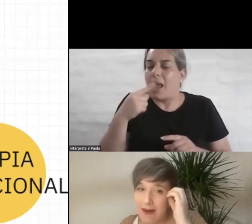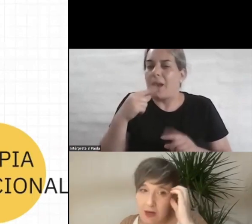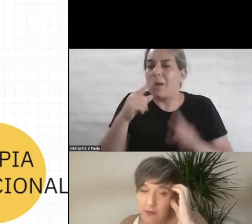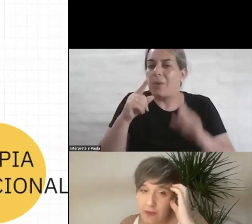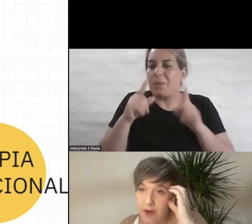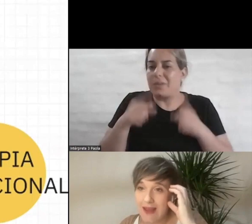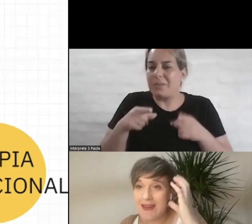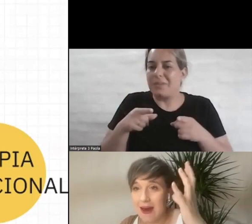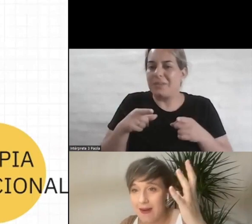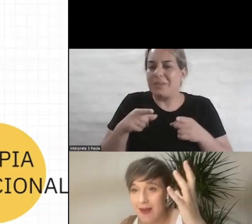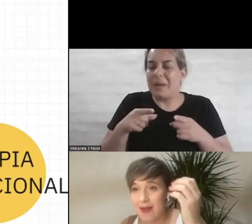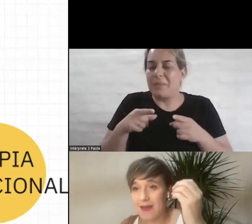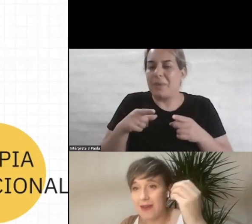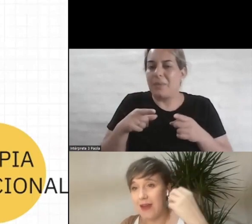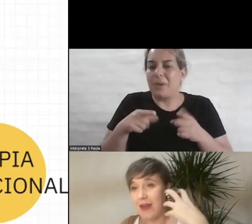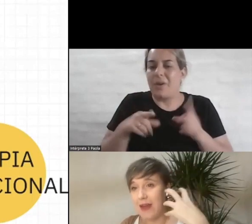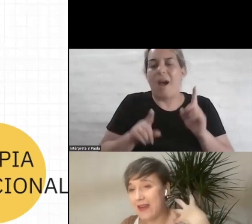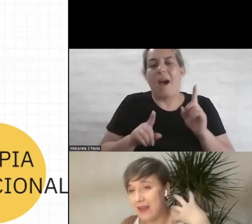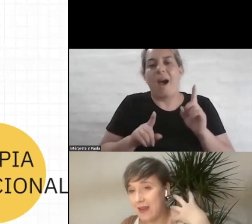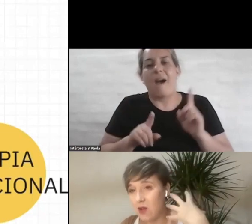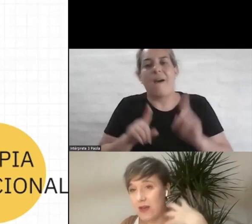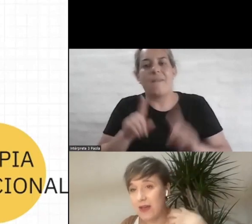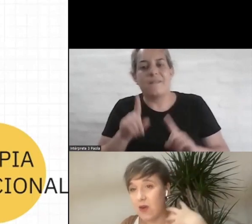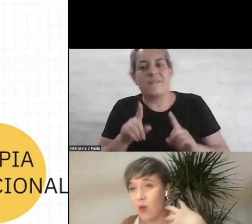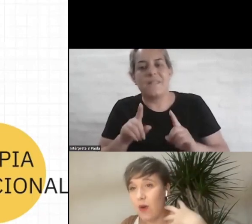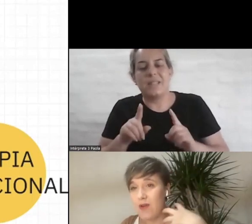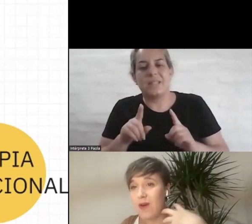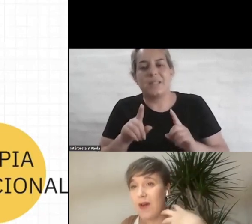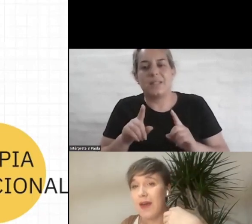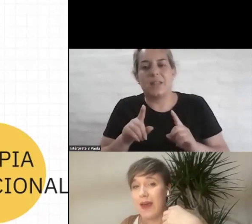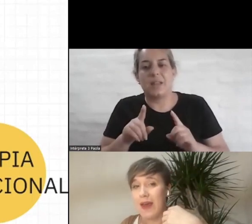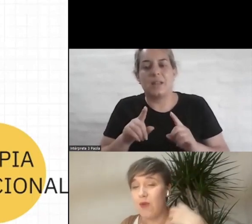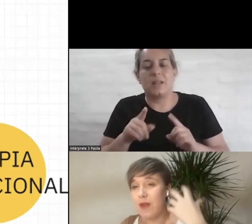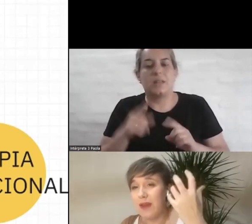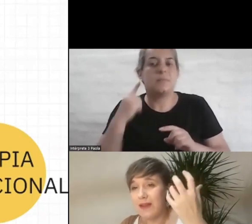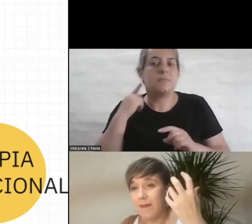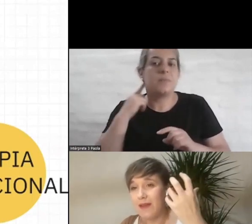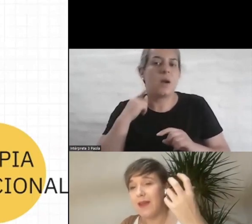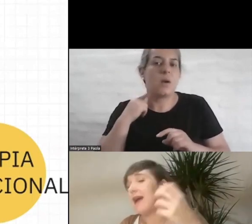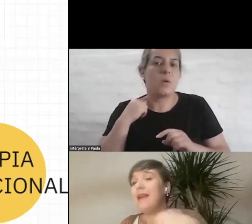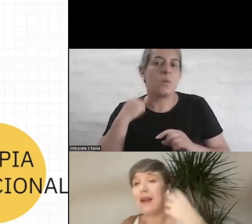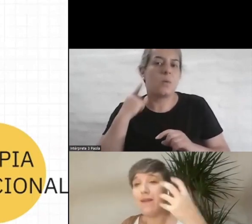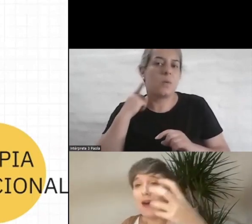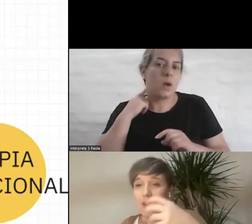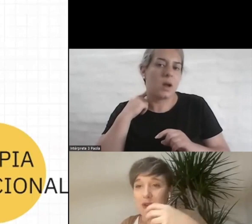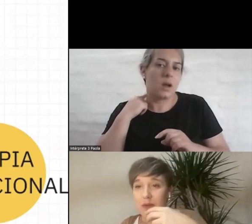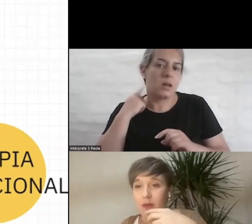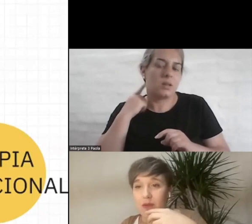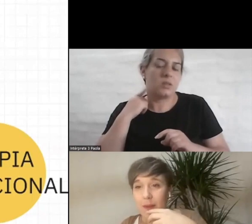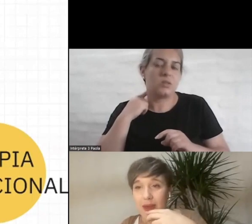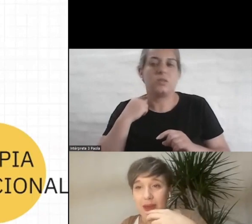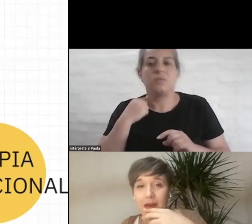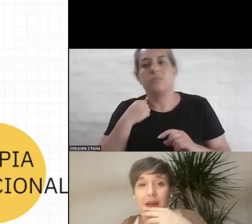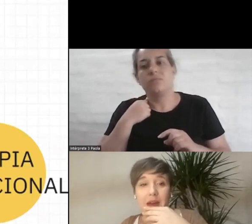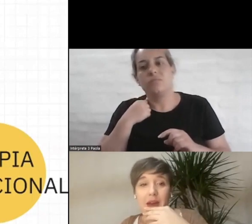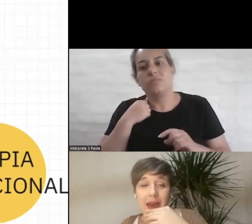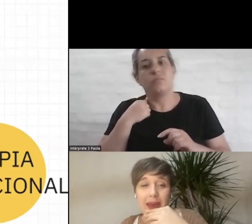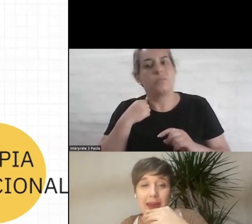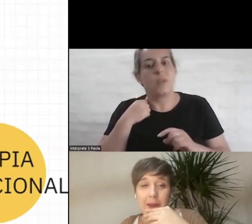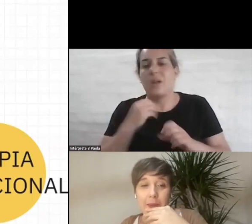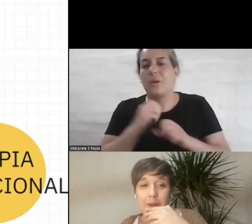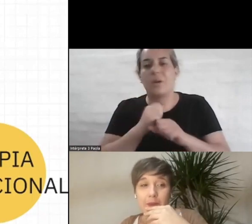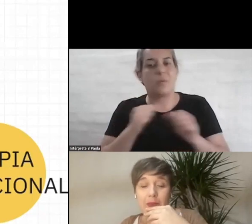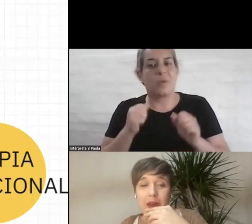hay algo más que no funciona y es que a veces esas tensiones en el cuello influyen directamente en el trabajo de succión también